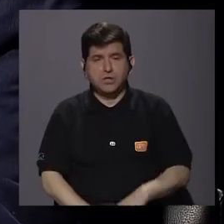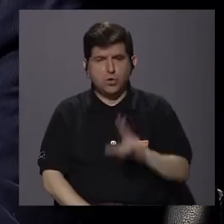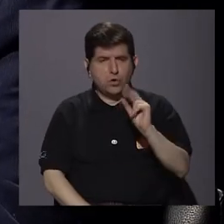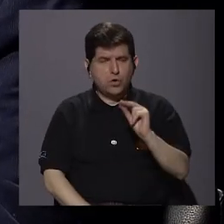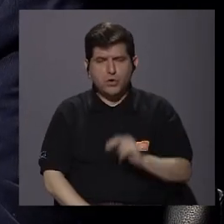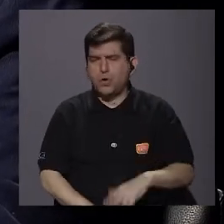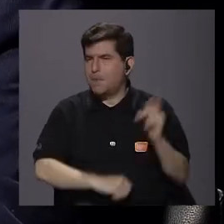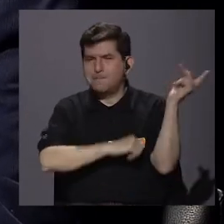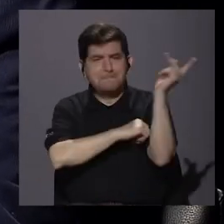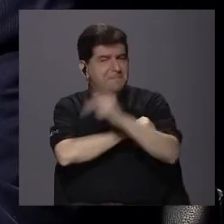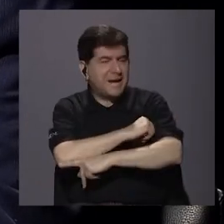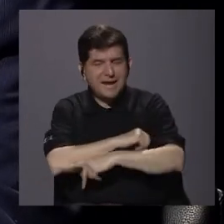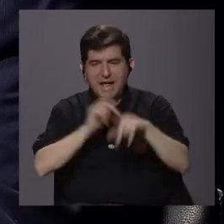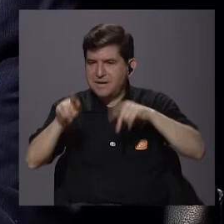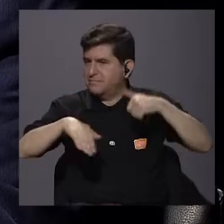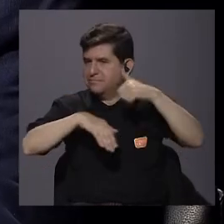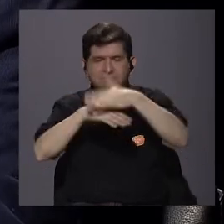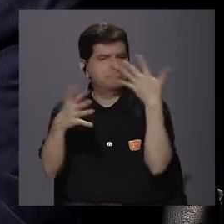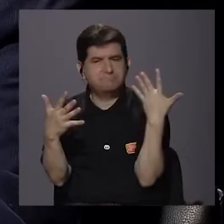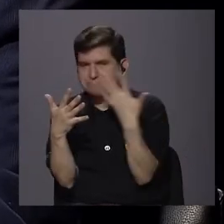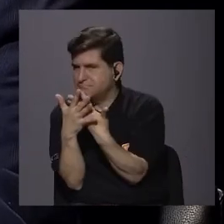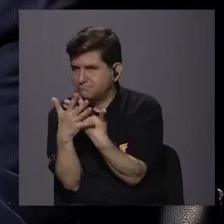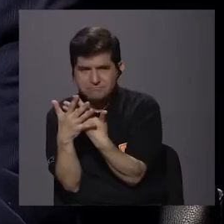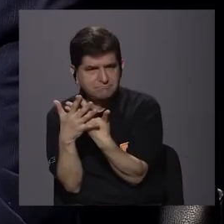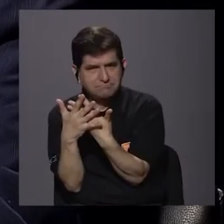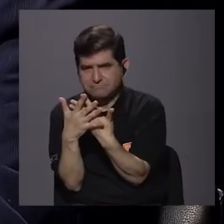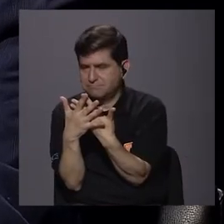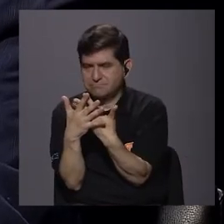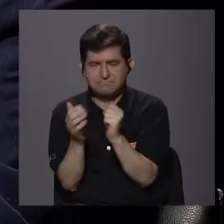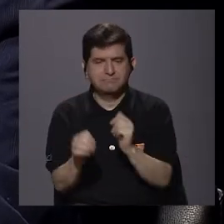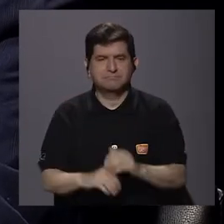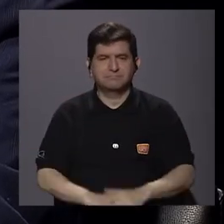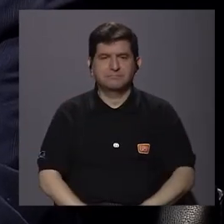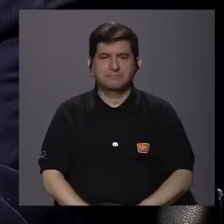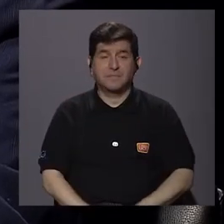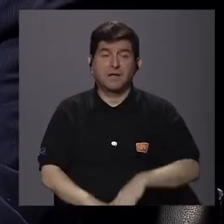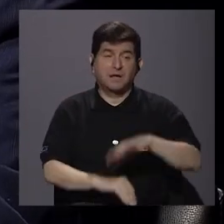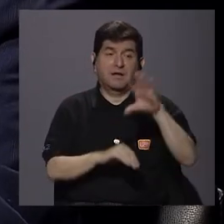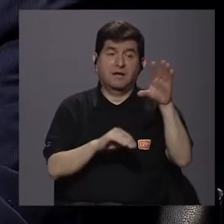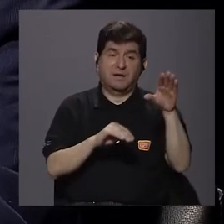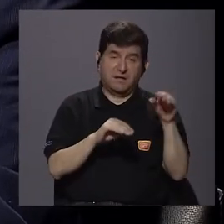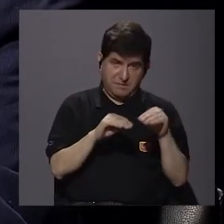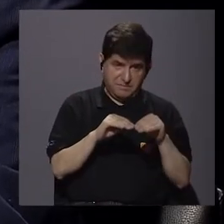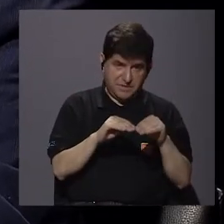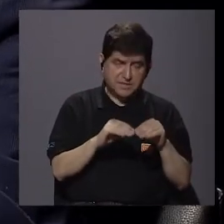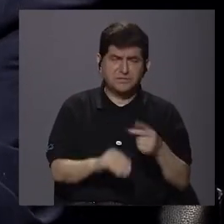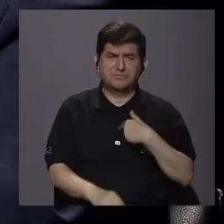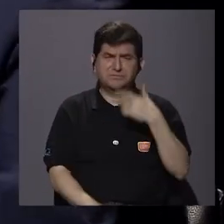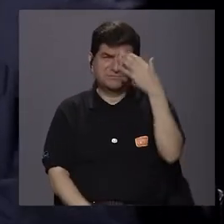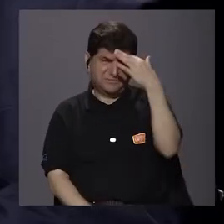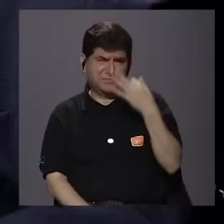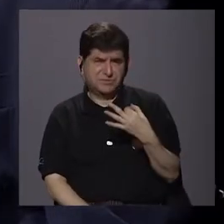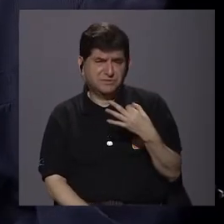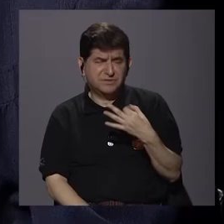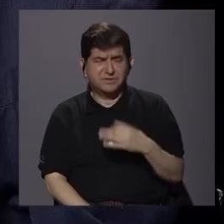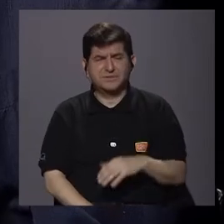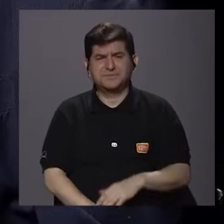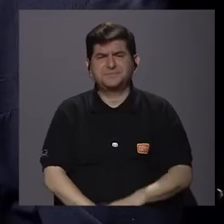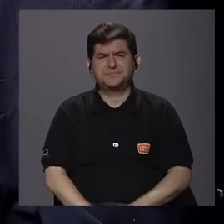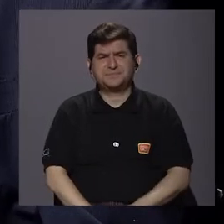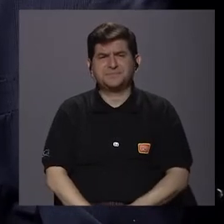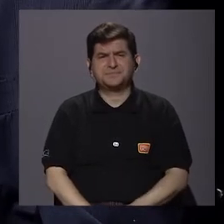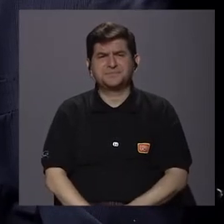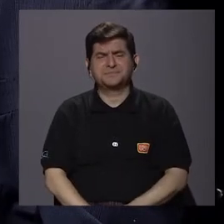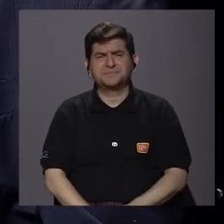penalizaba no iba la gente a la cárcel además de eso me parece a mí que